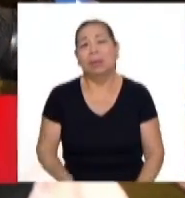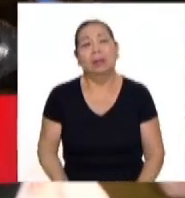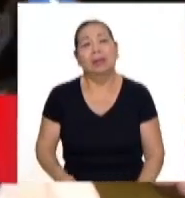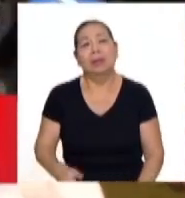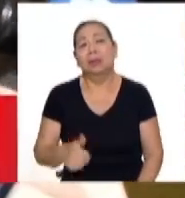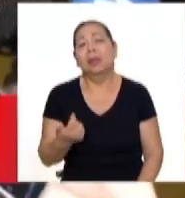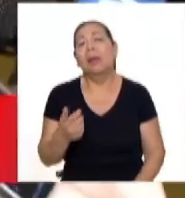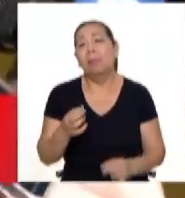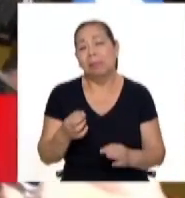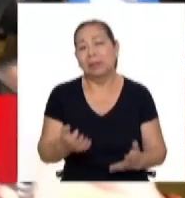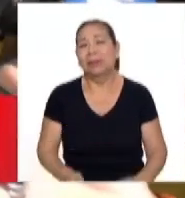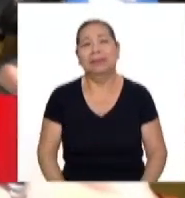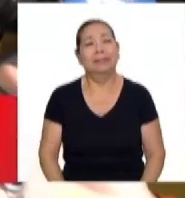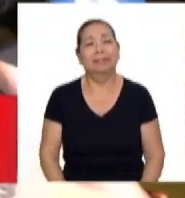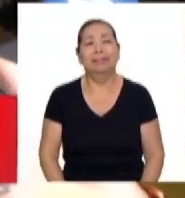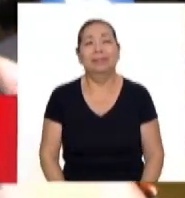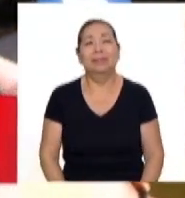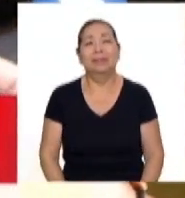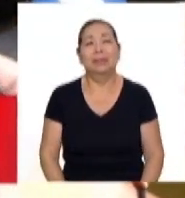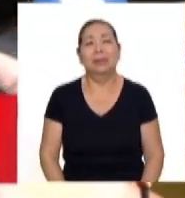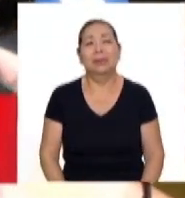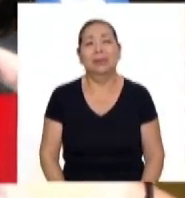irme a algún lado seguro. Eso sí,